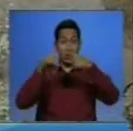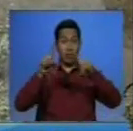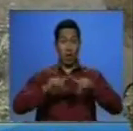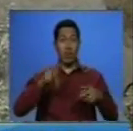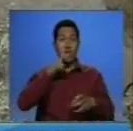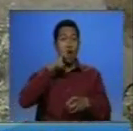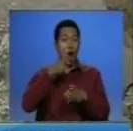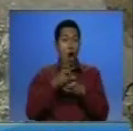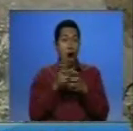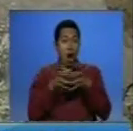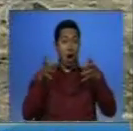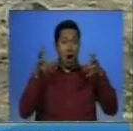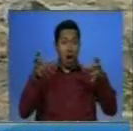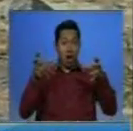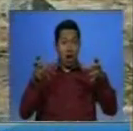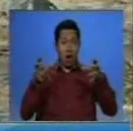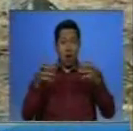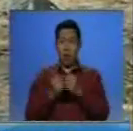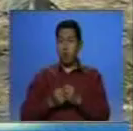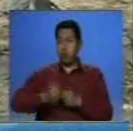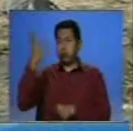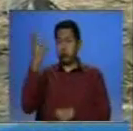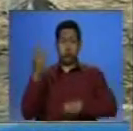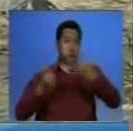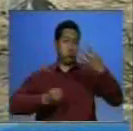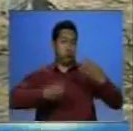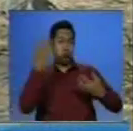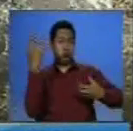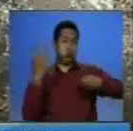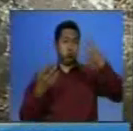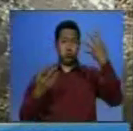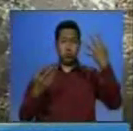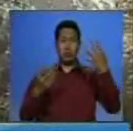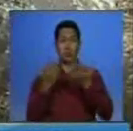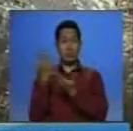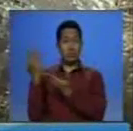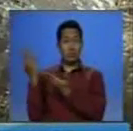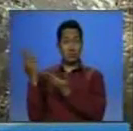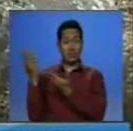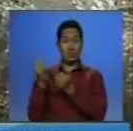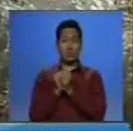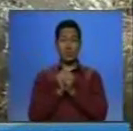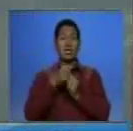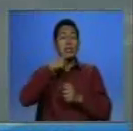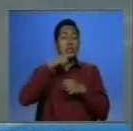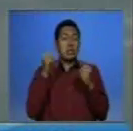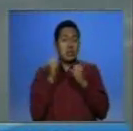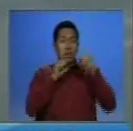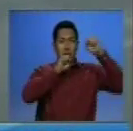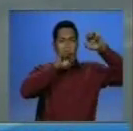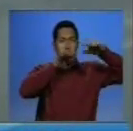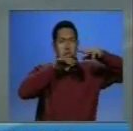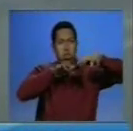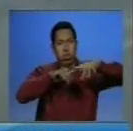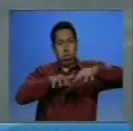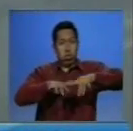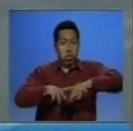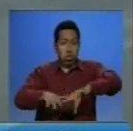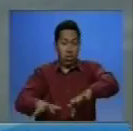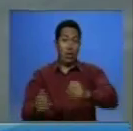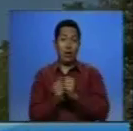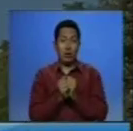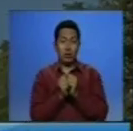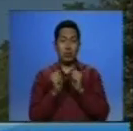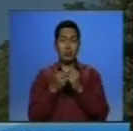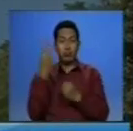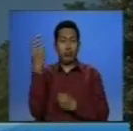tamaño dispersas que fueron arrastradas por avalanchas de lodo, producidas por el derretimiento en segundos de los glaciares tras la emisión de magma